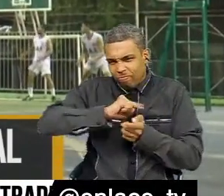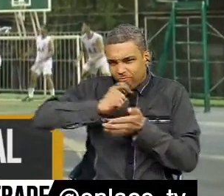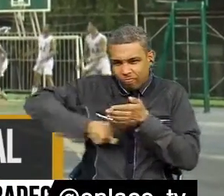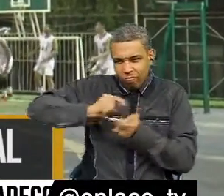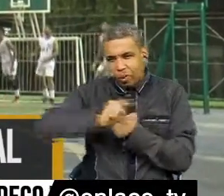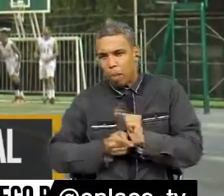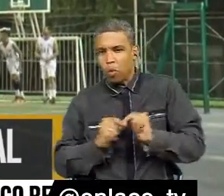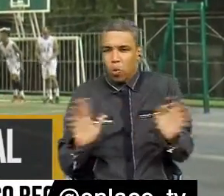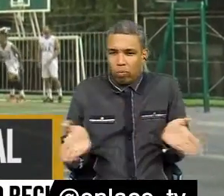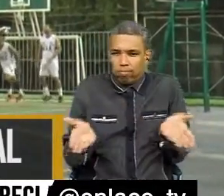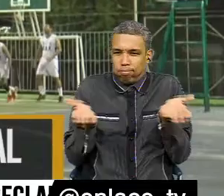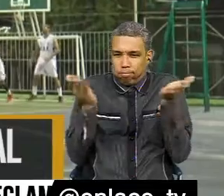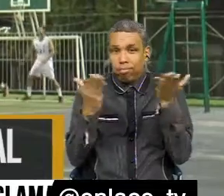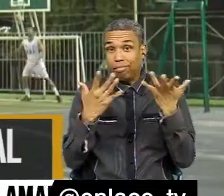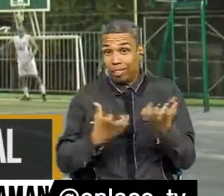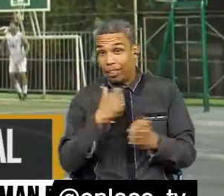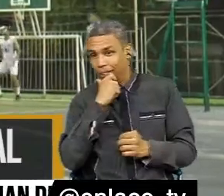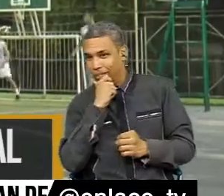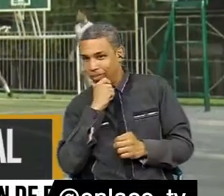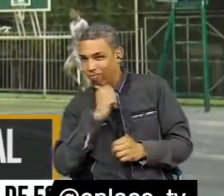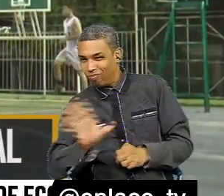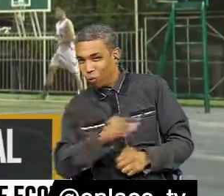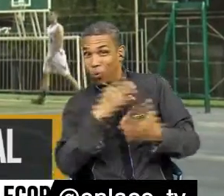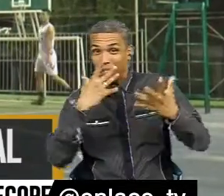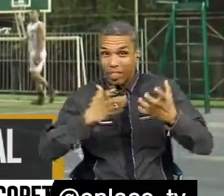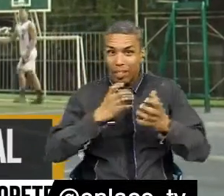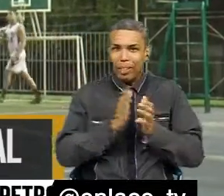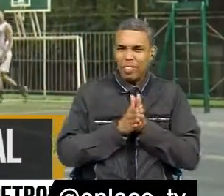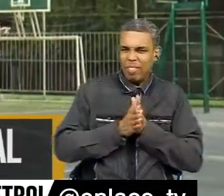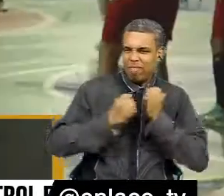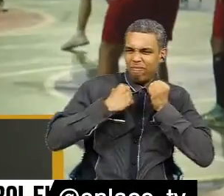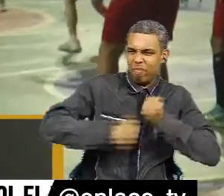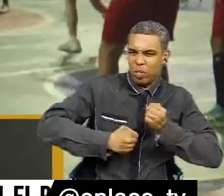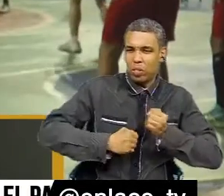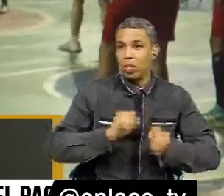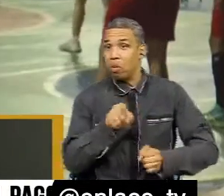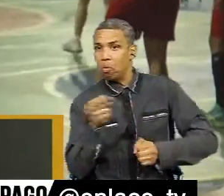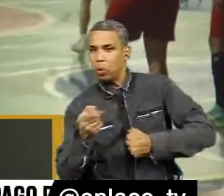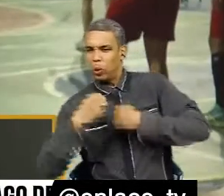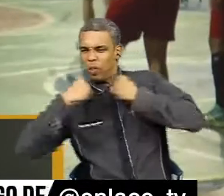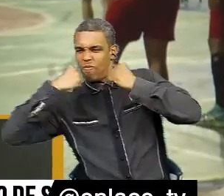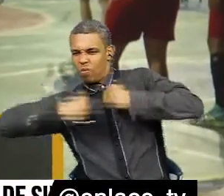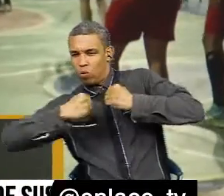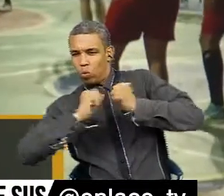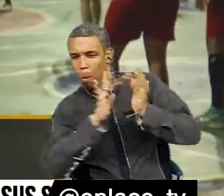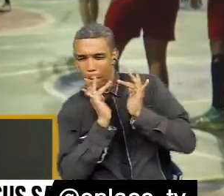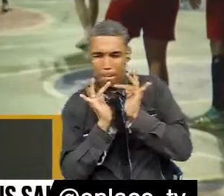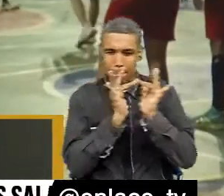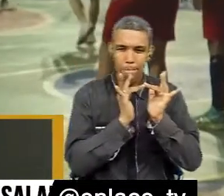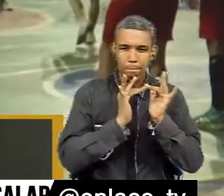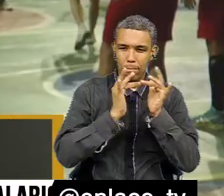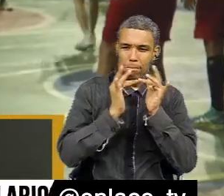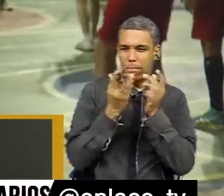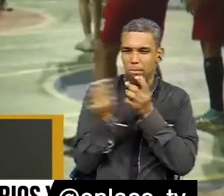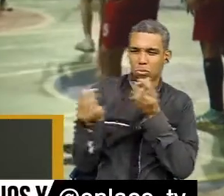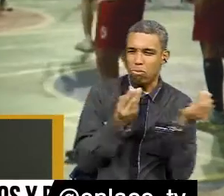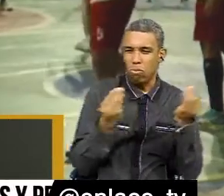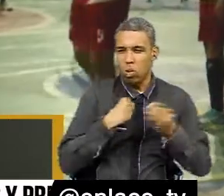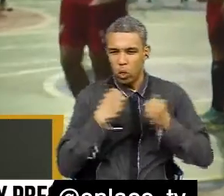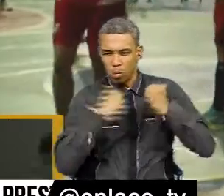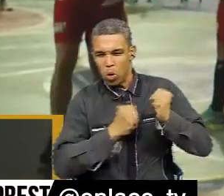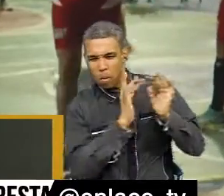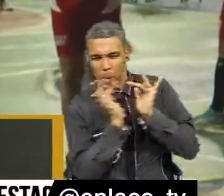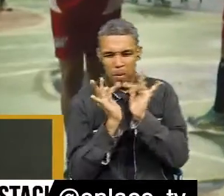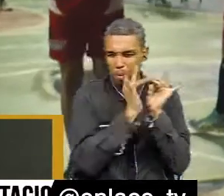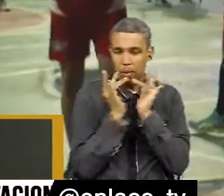están preocupando ya por consolidarse, por conformar un equipo ya unido, un grupo de gente que se dedique, pues ya están